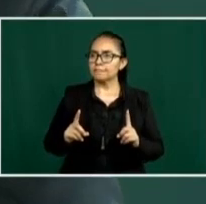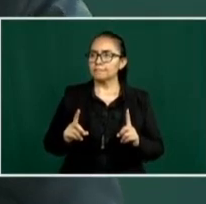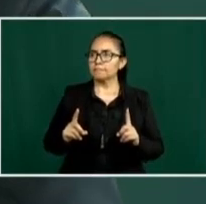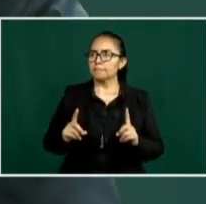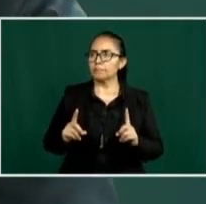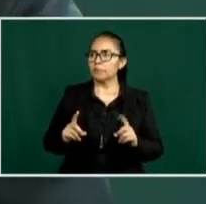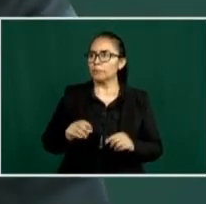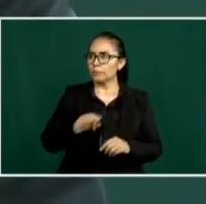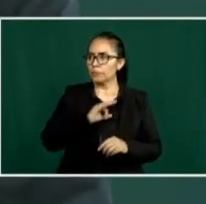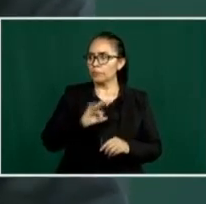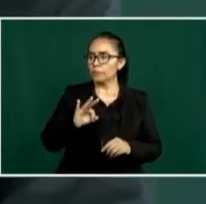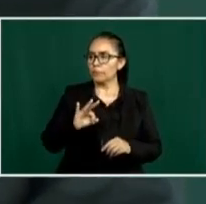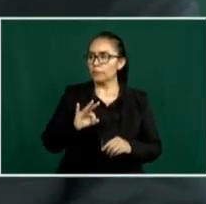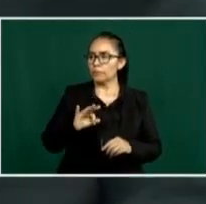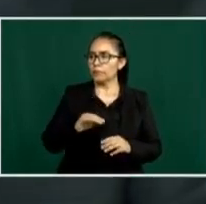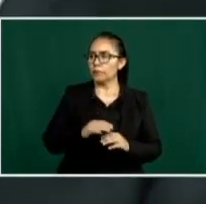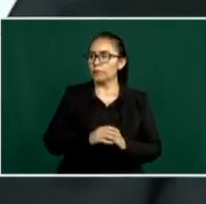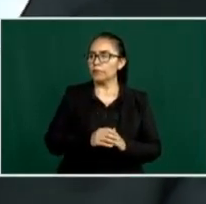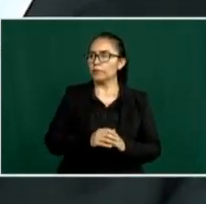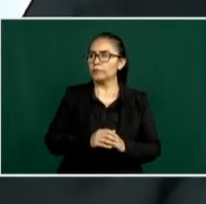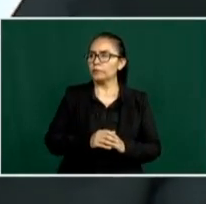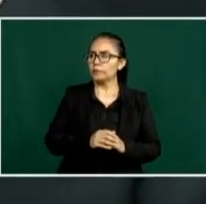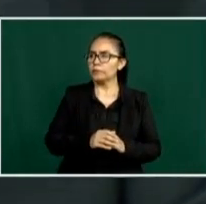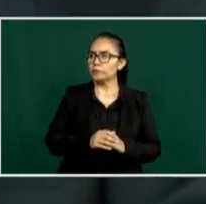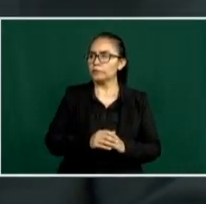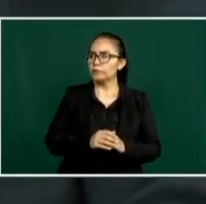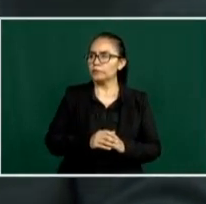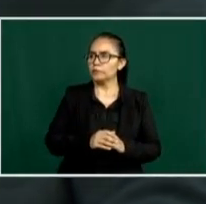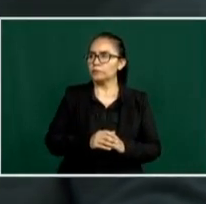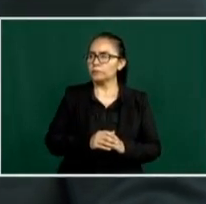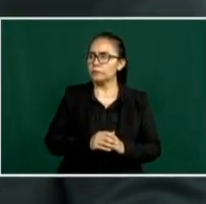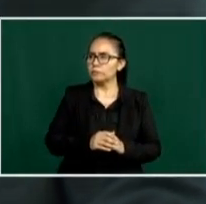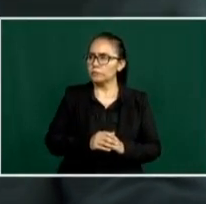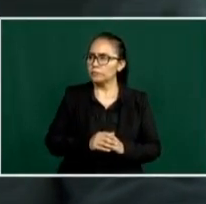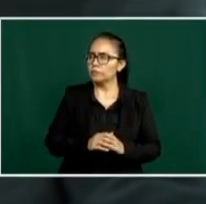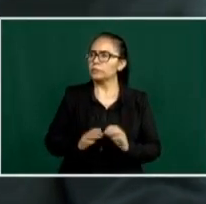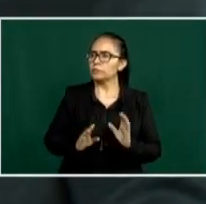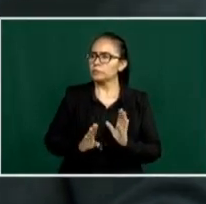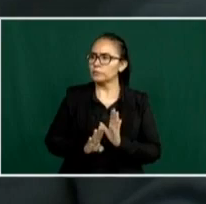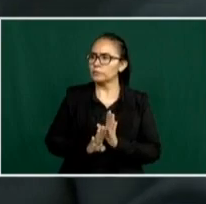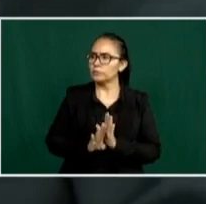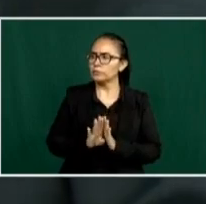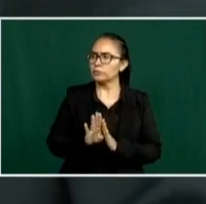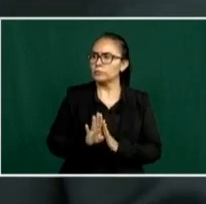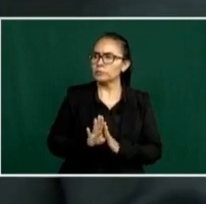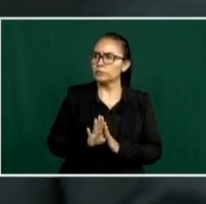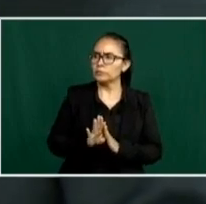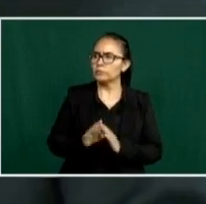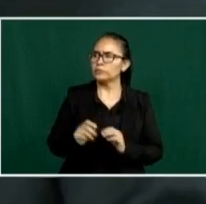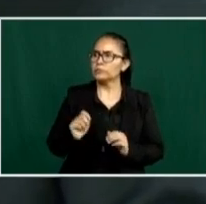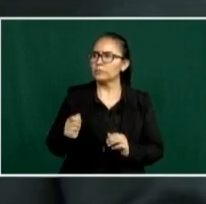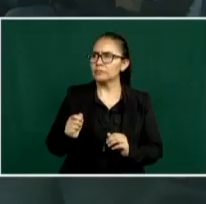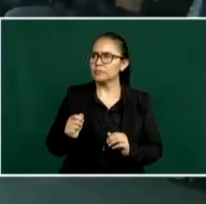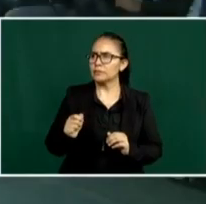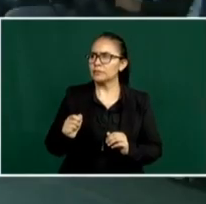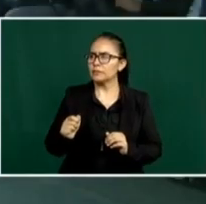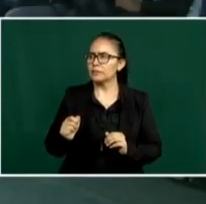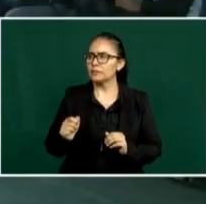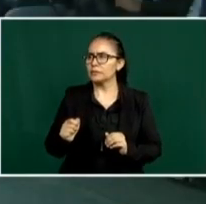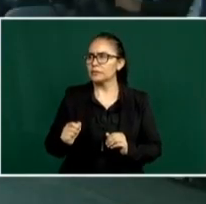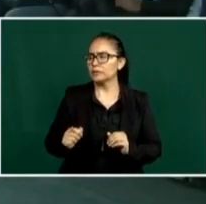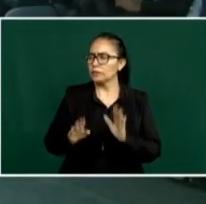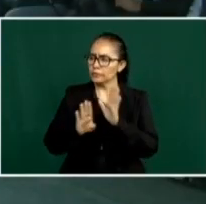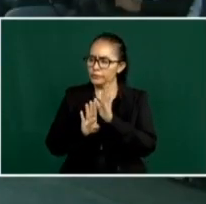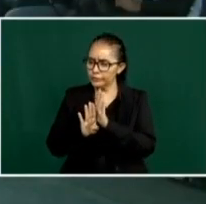de que puede existir esa tasa de disminución, mejor dicho, esa disminución en la tasa de